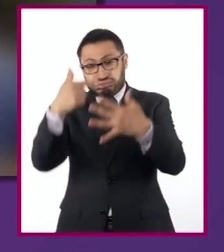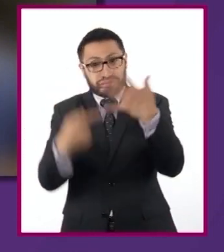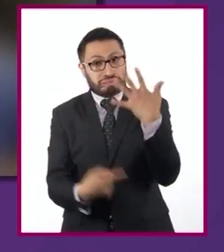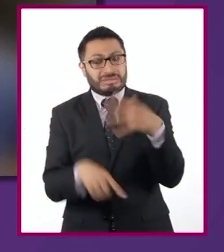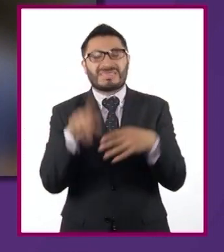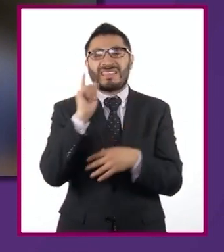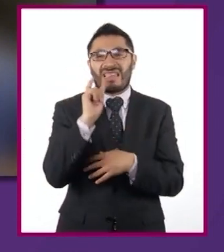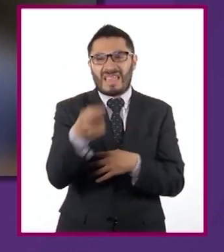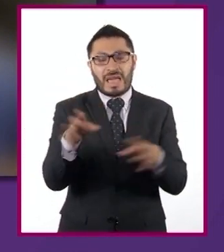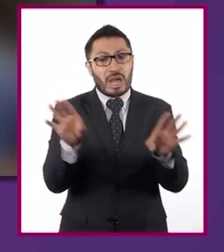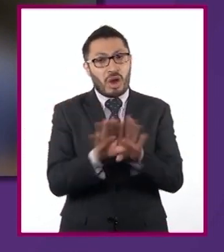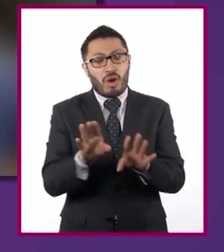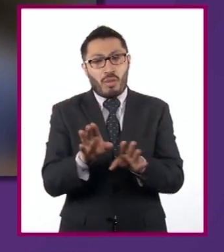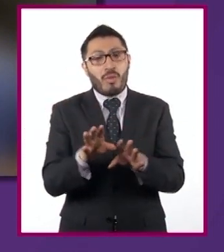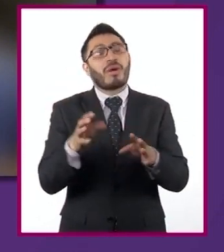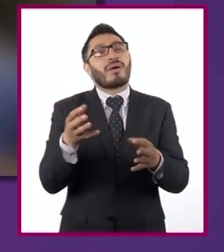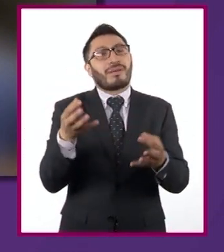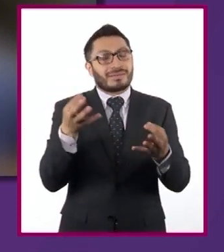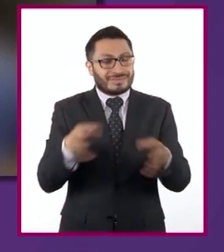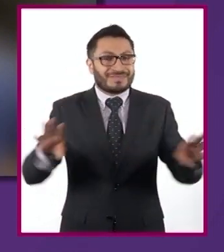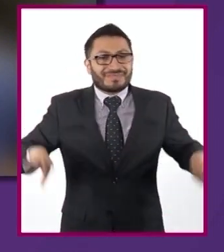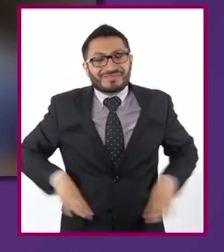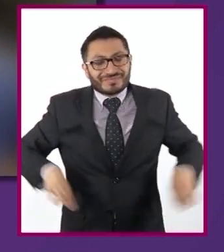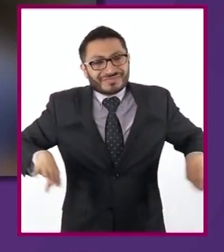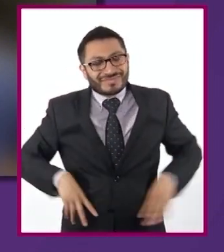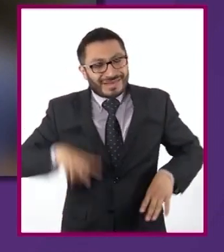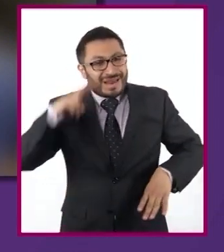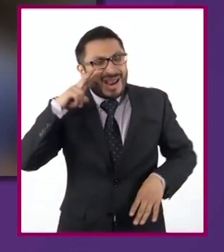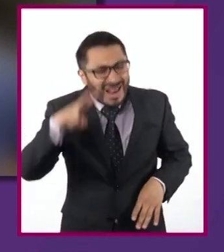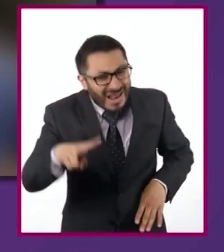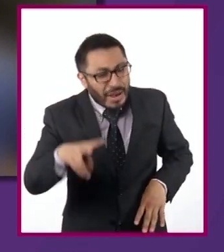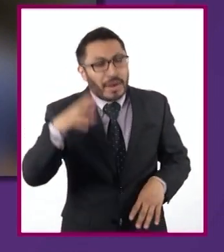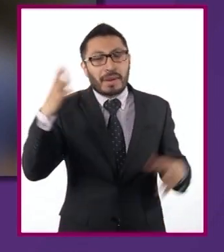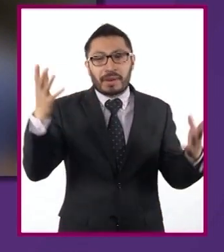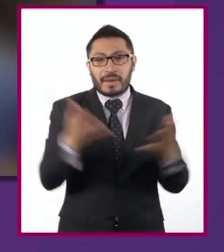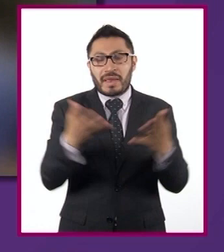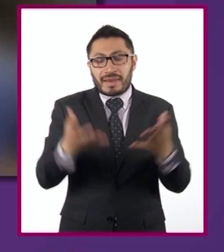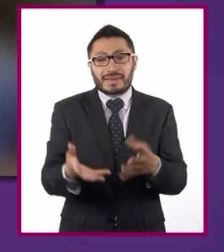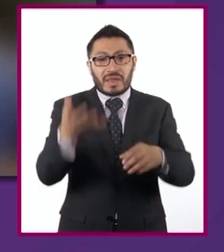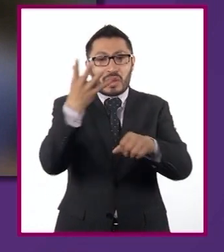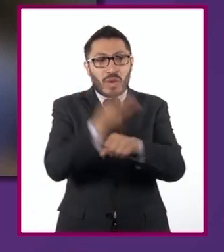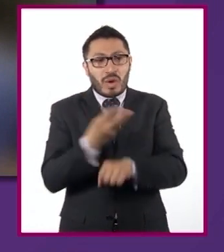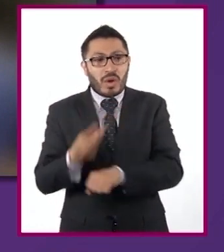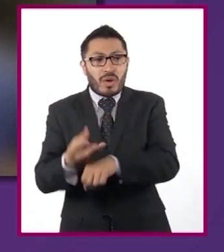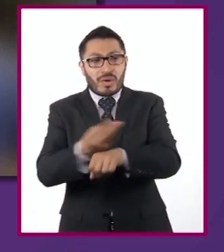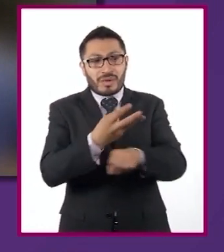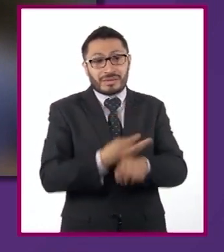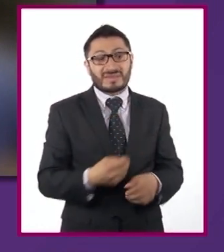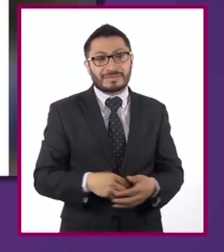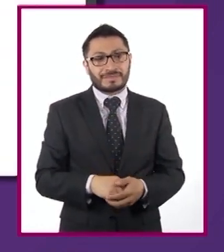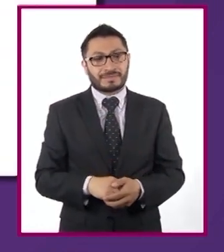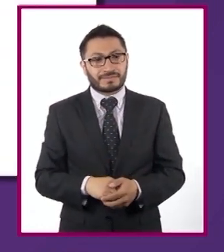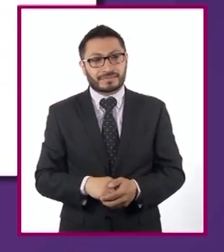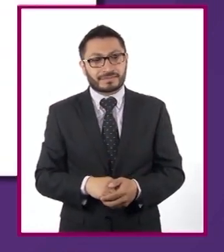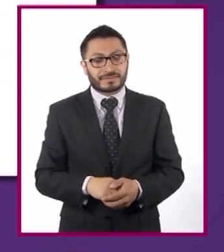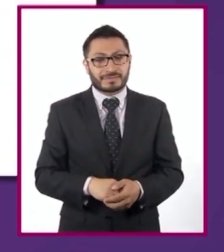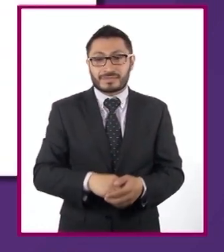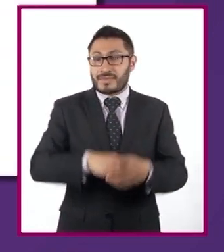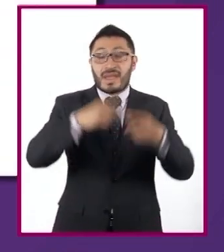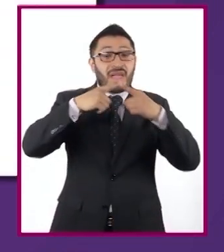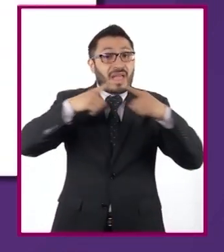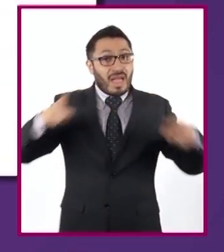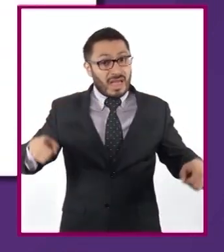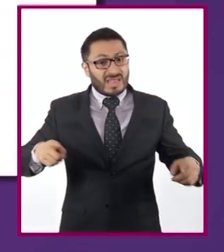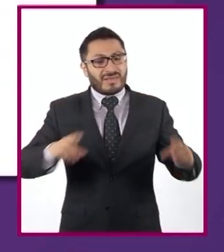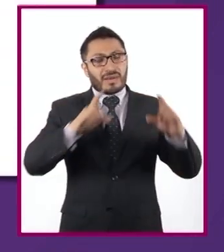Es decir, jugamos con los elementos visuales creando así una composición. No es lo mismo